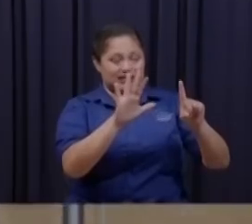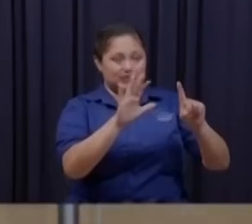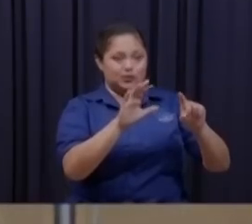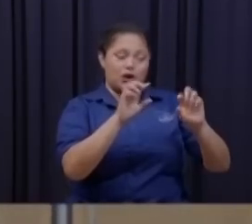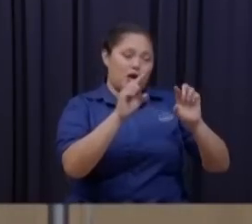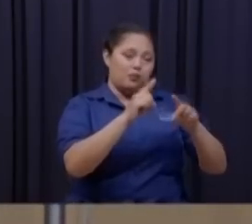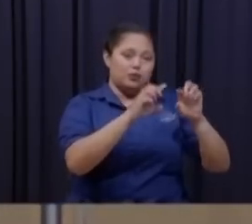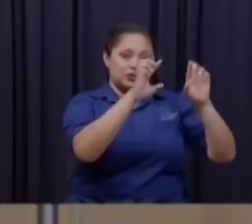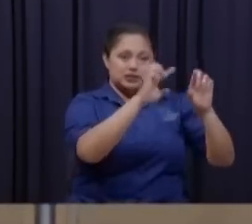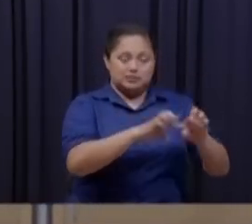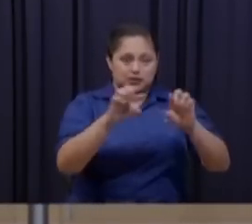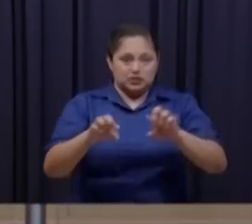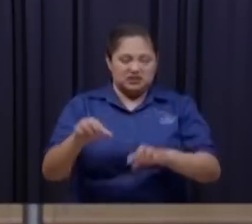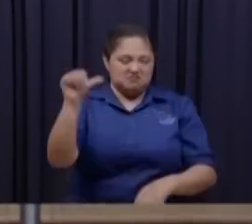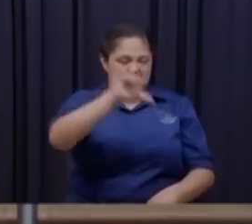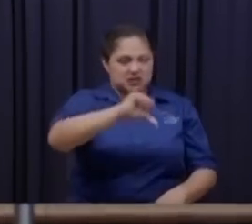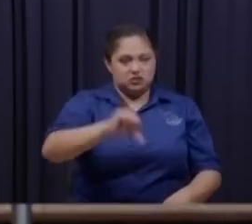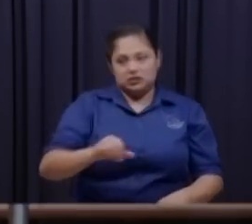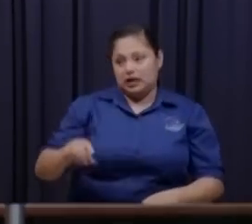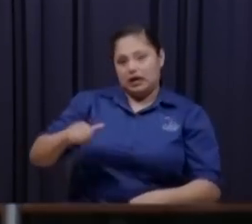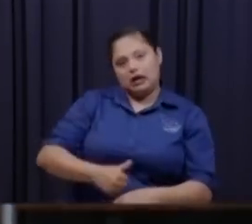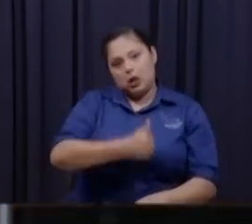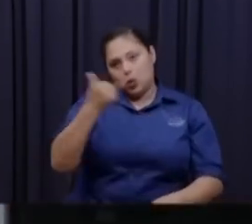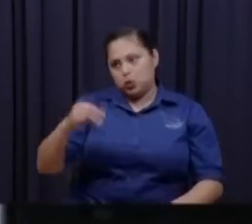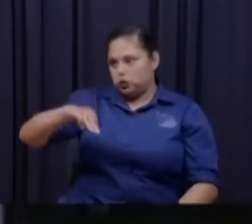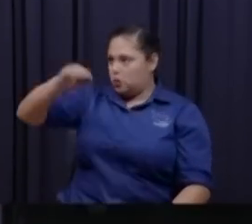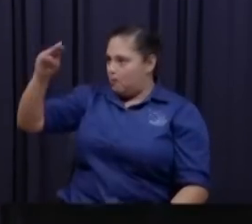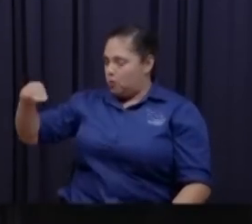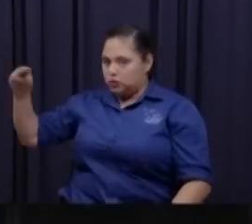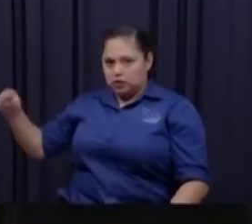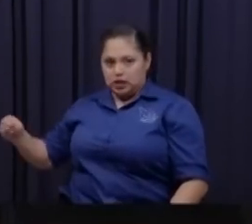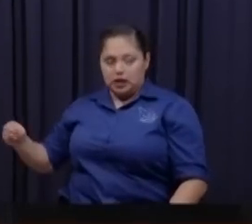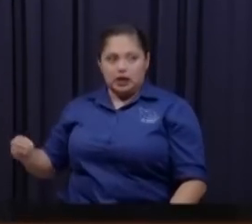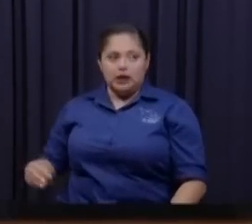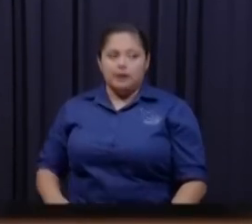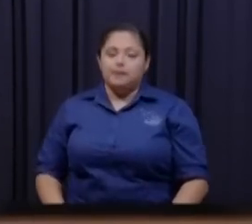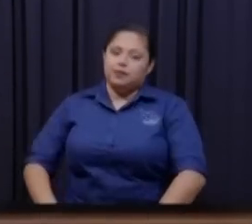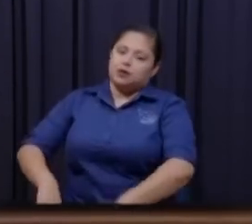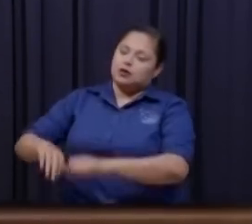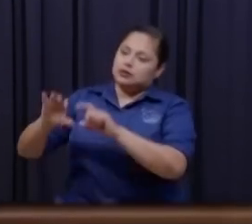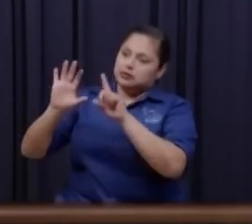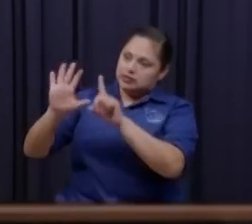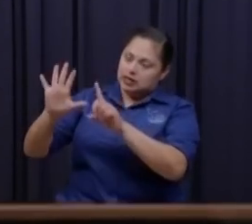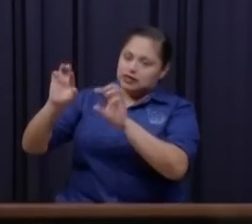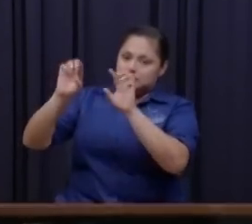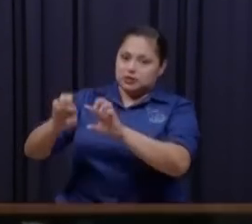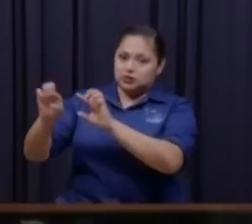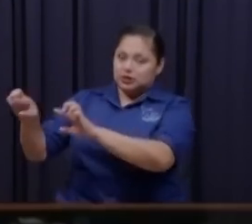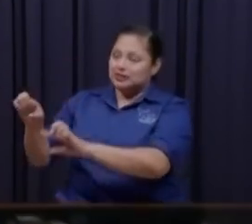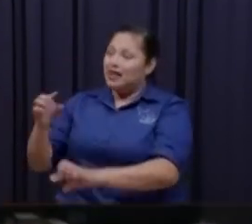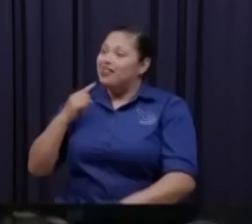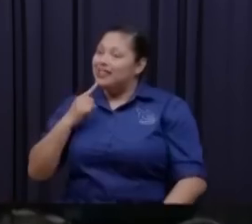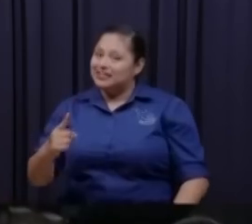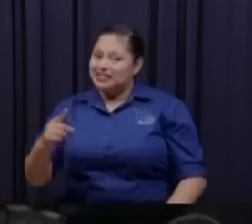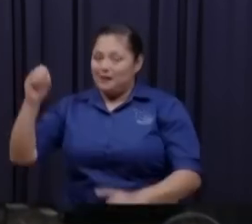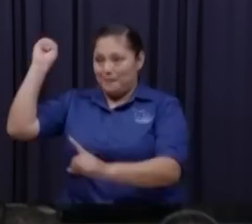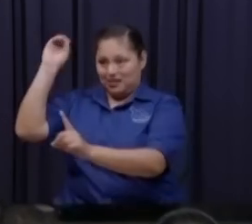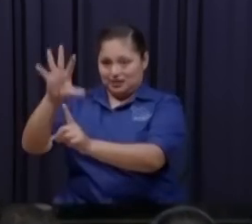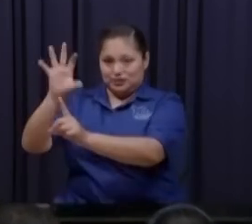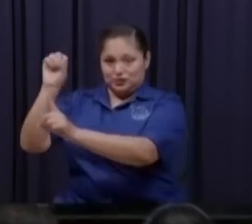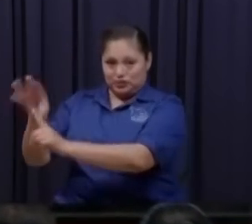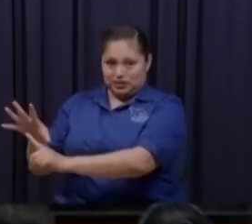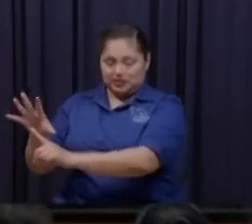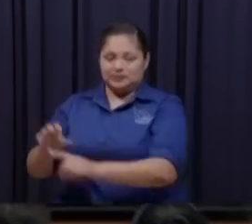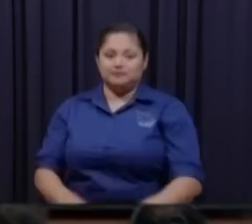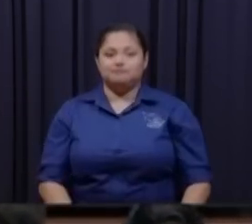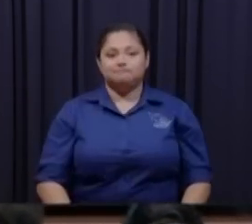en el monte Gerizim, por otras 6 personas representantes de las tribus de Israel, se van a pronunciar las bendiciones.